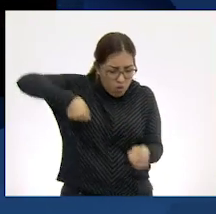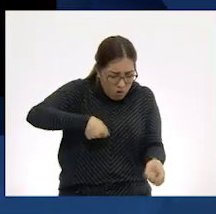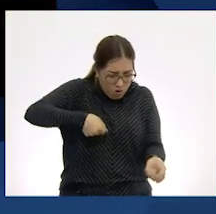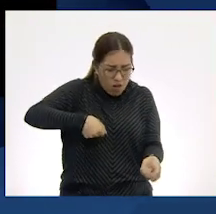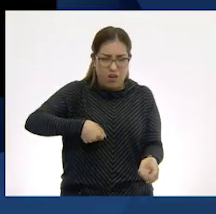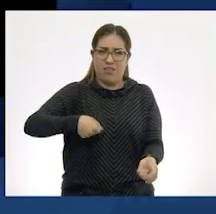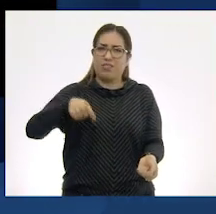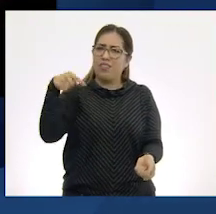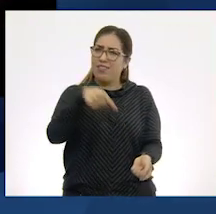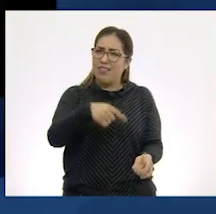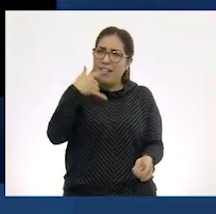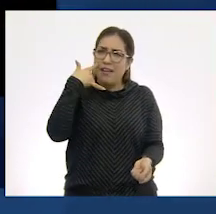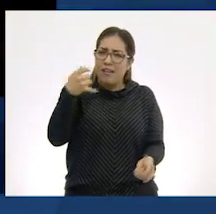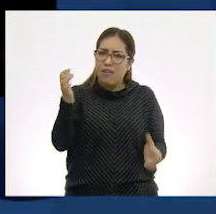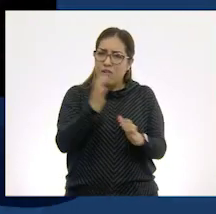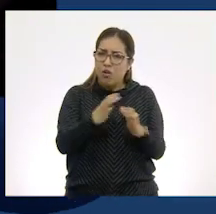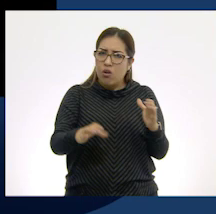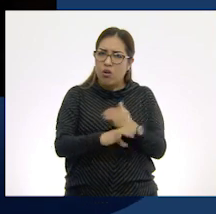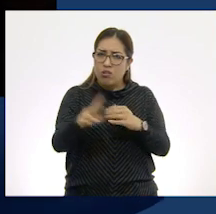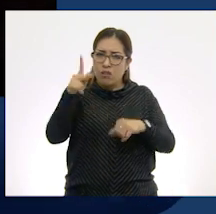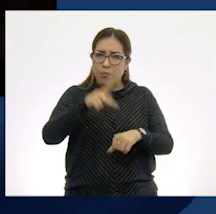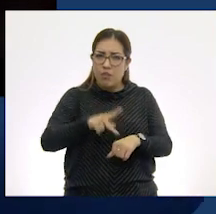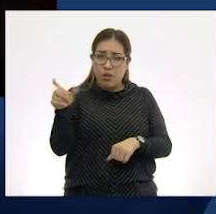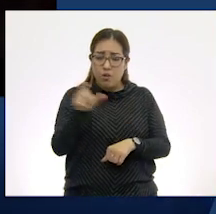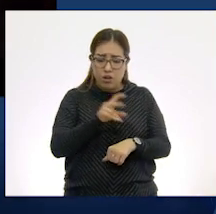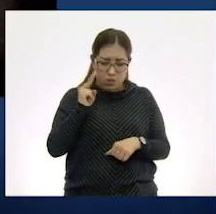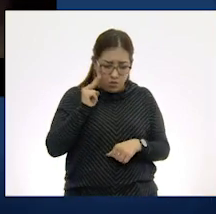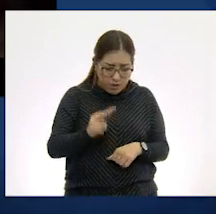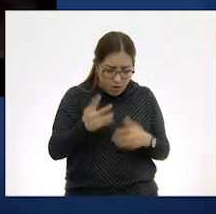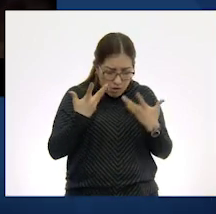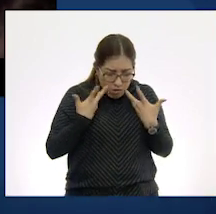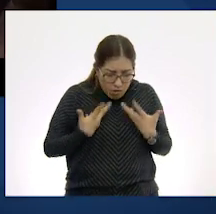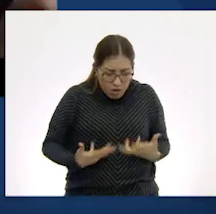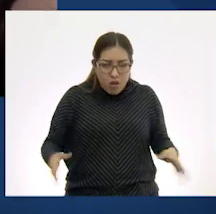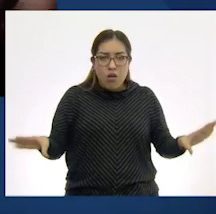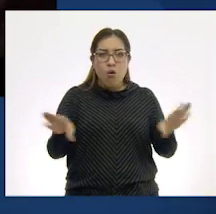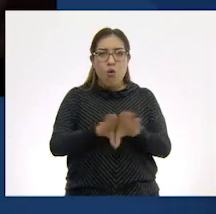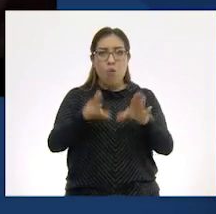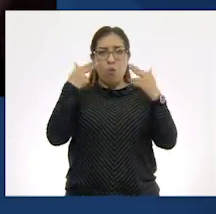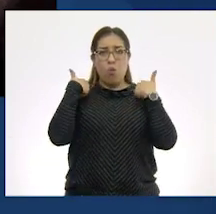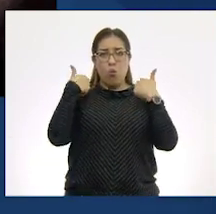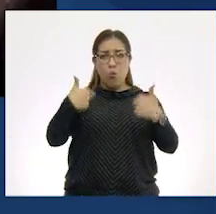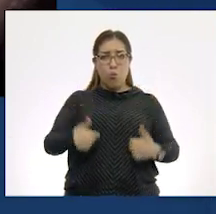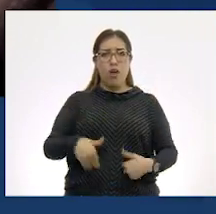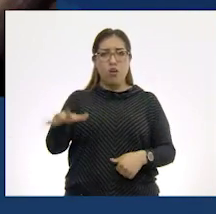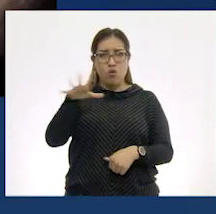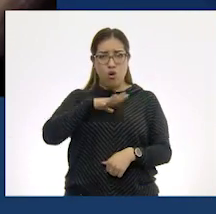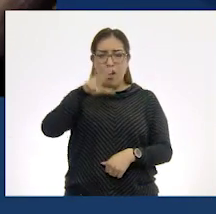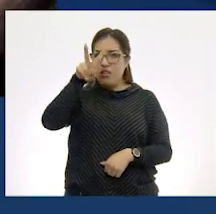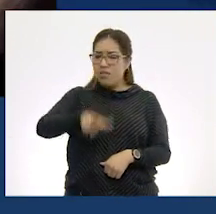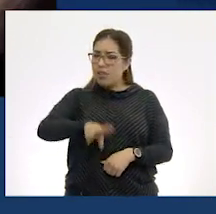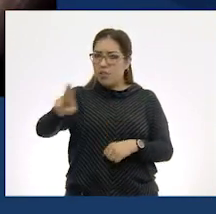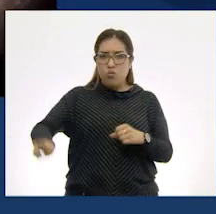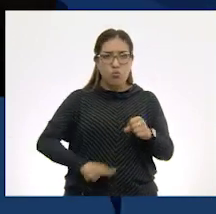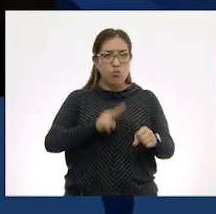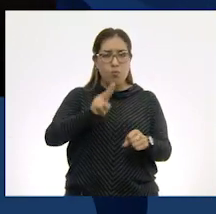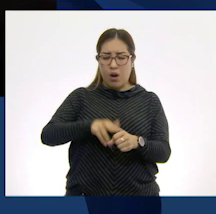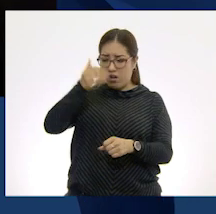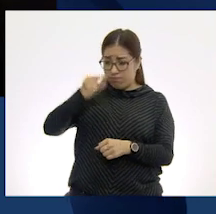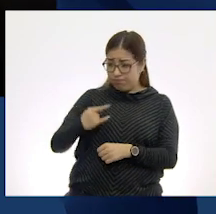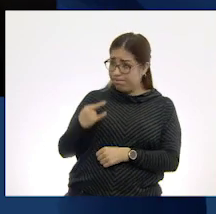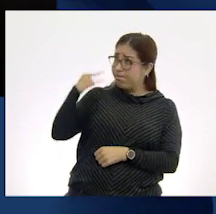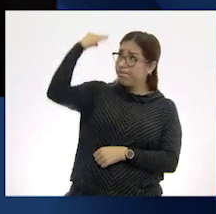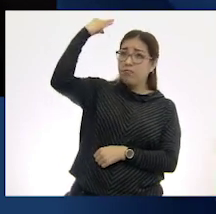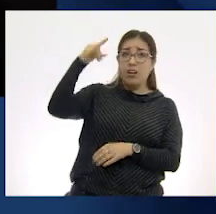curiosidad. Lo que observaron los dejó asombrados. Figuras con forma humana en tamaño natural, con armaduras y empuñando